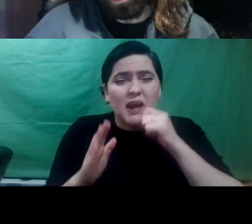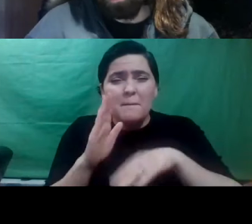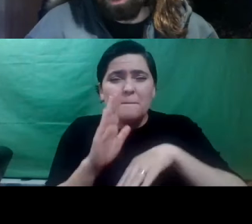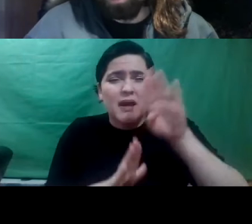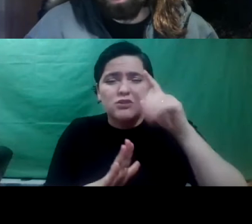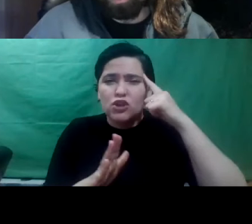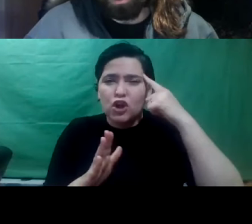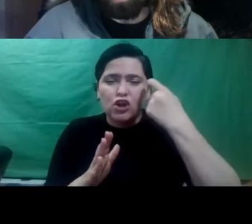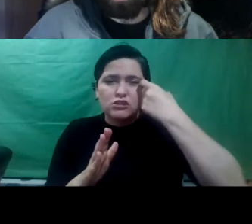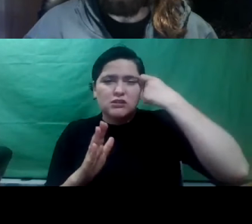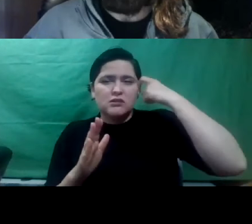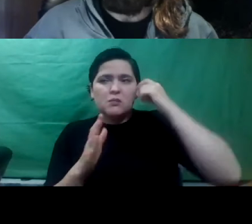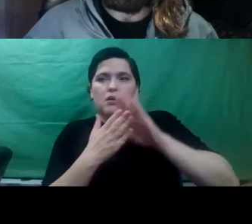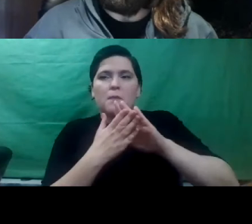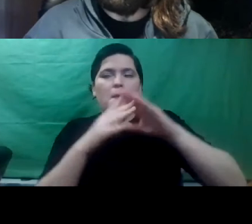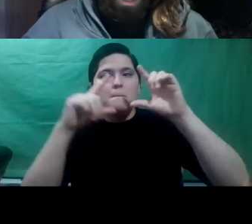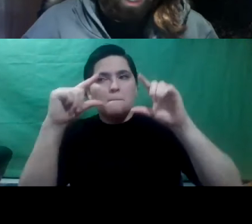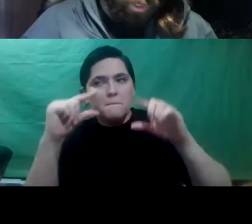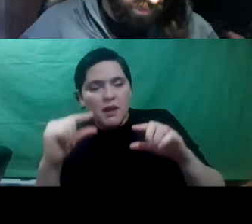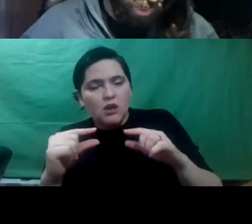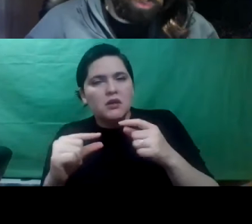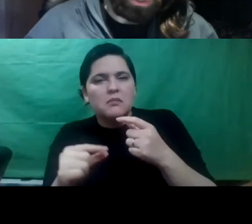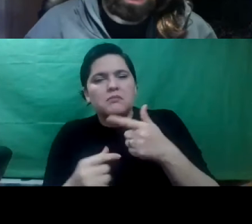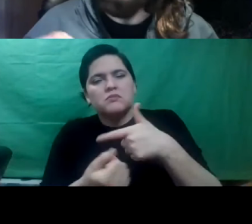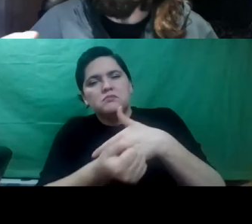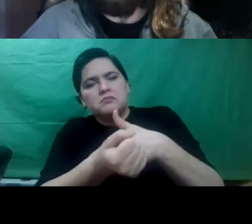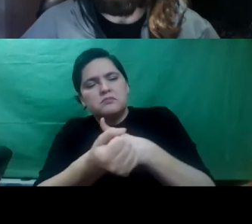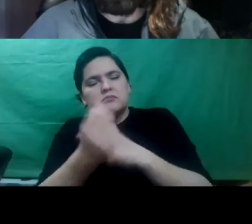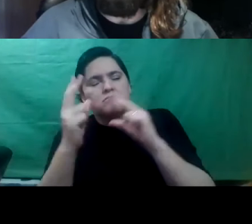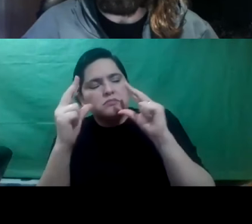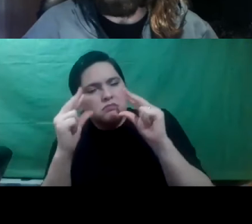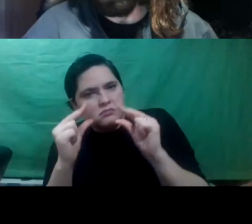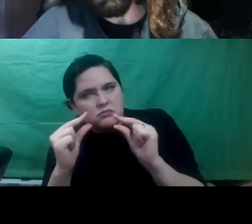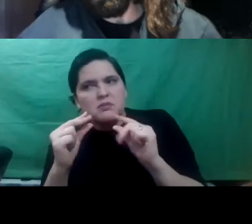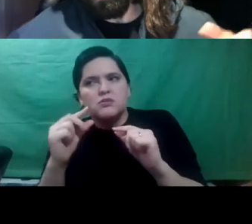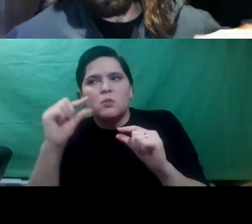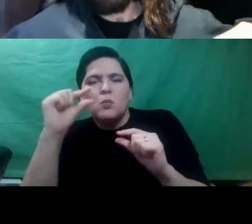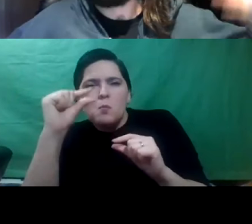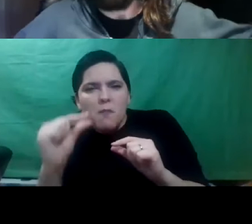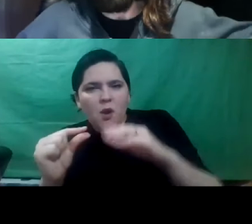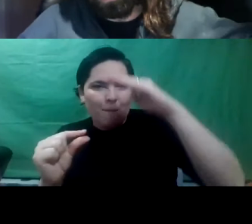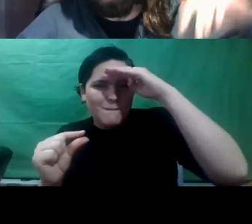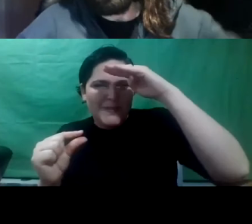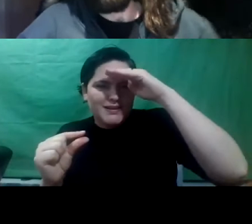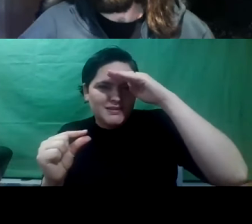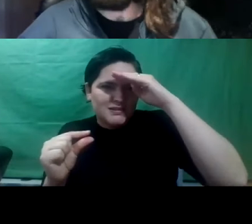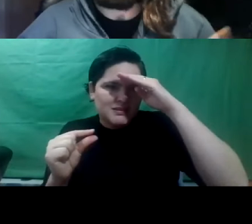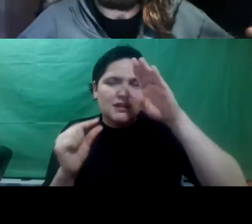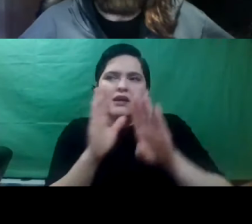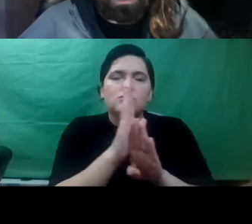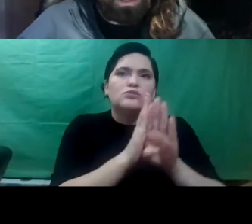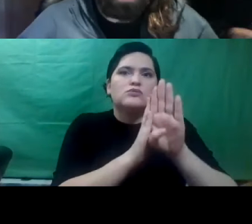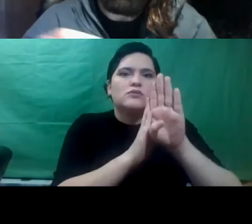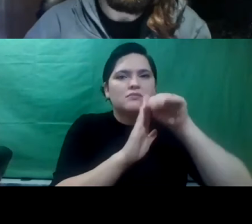la entropía con sedantes, por ejemplo, uno entraría a estados de conciencia de menor riqueza experiencial. Y así mismo, si uno sube mucho la entropía,